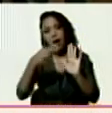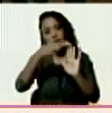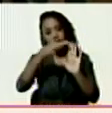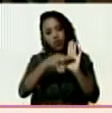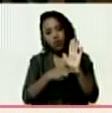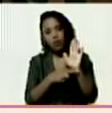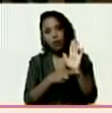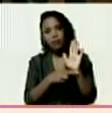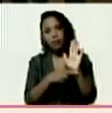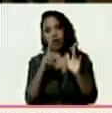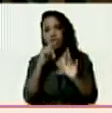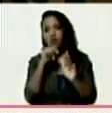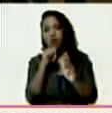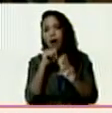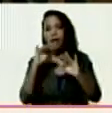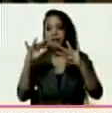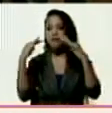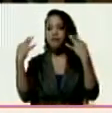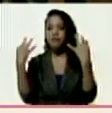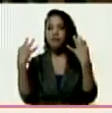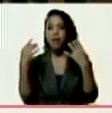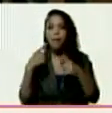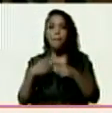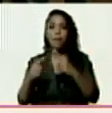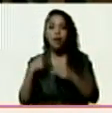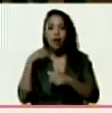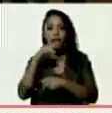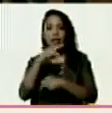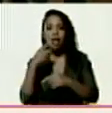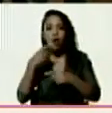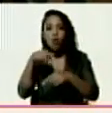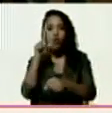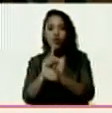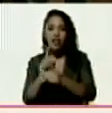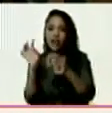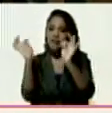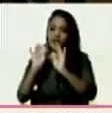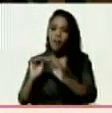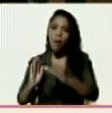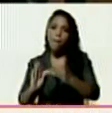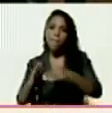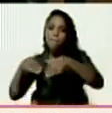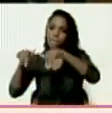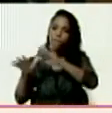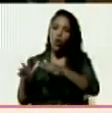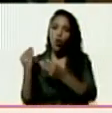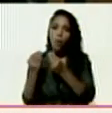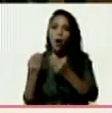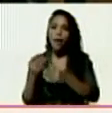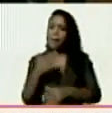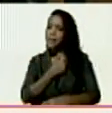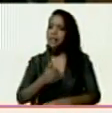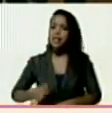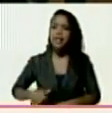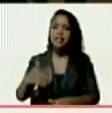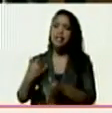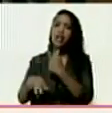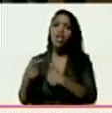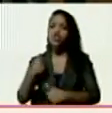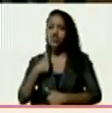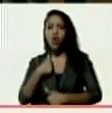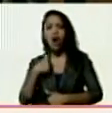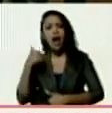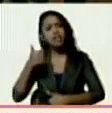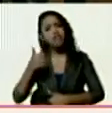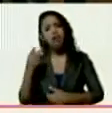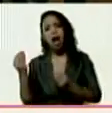reglamentario. Reitero, la única forma de suspender, no porque el presidente saliente dijera estoy o no estoy